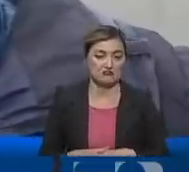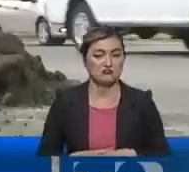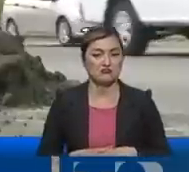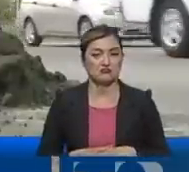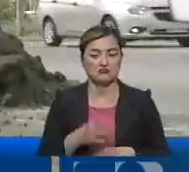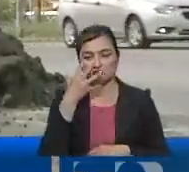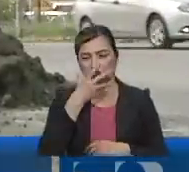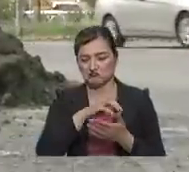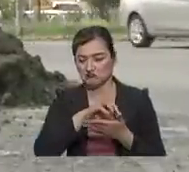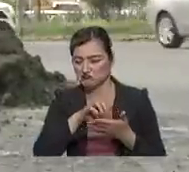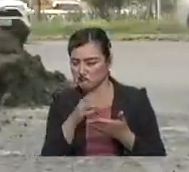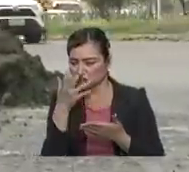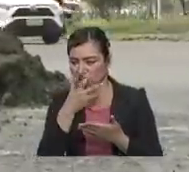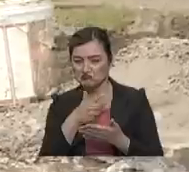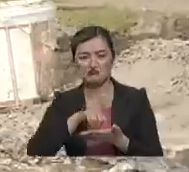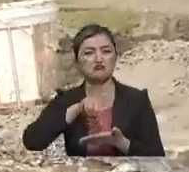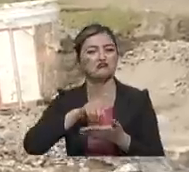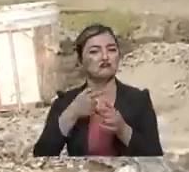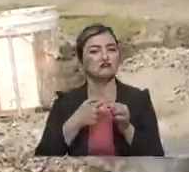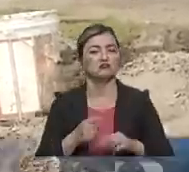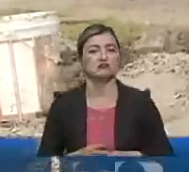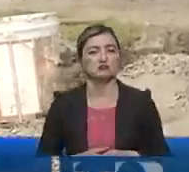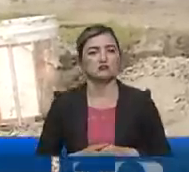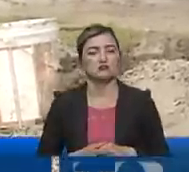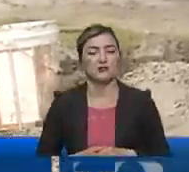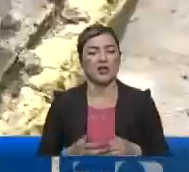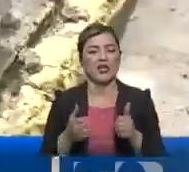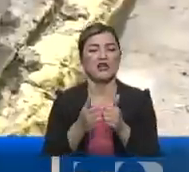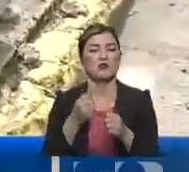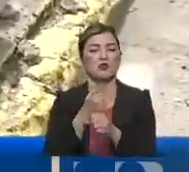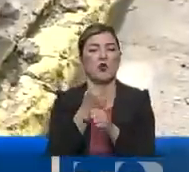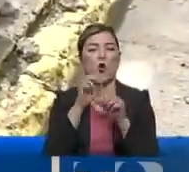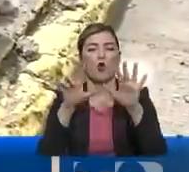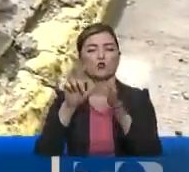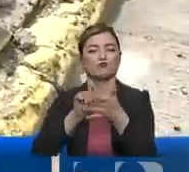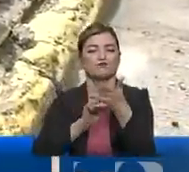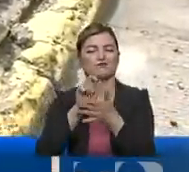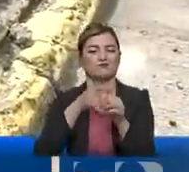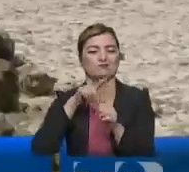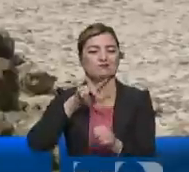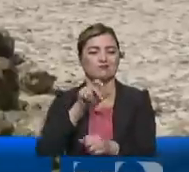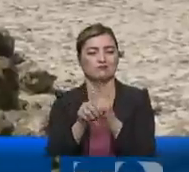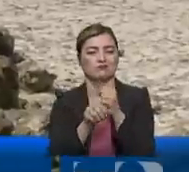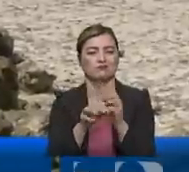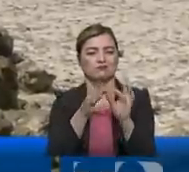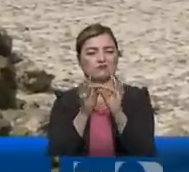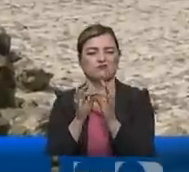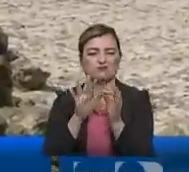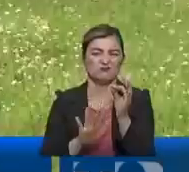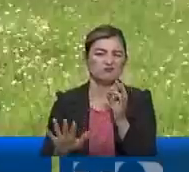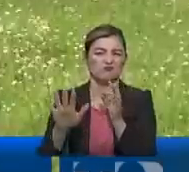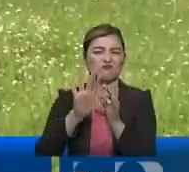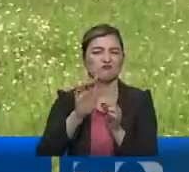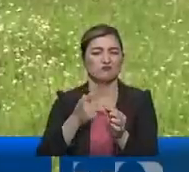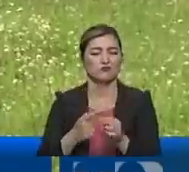de la ciudad. Para el mantenimiento del espacio público se contrataron 8 cuadrillas. Se espera que el primer trimestre del año se intervenga en toda la